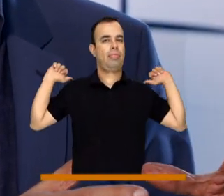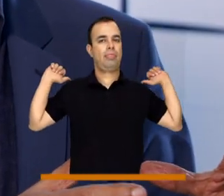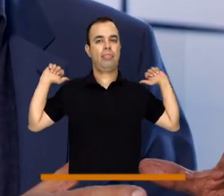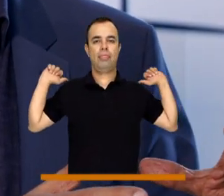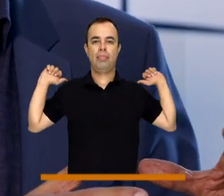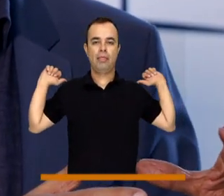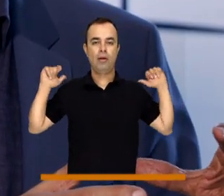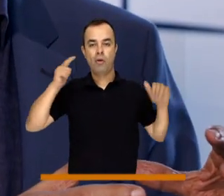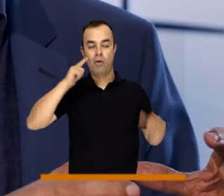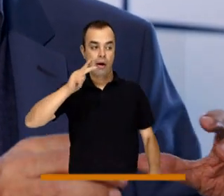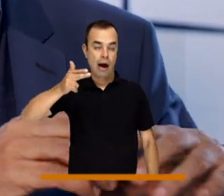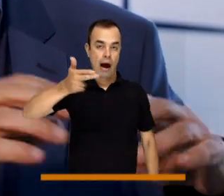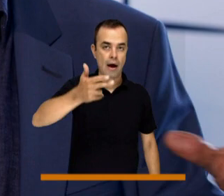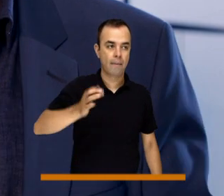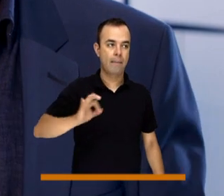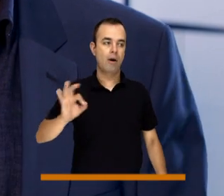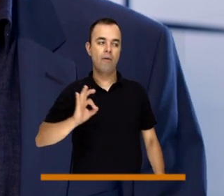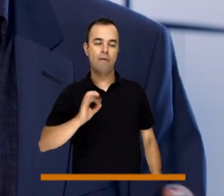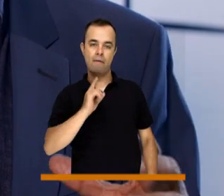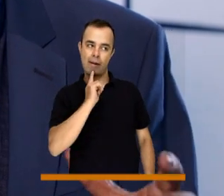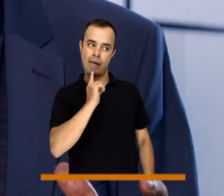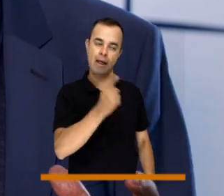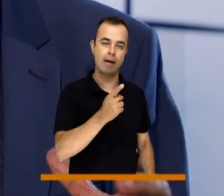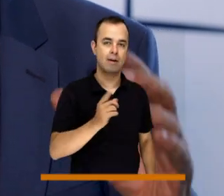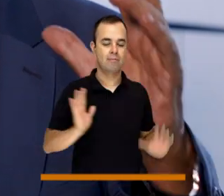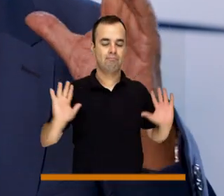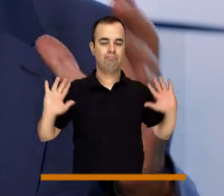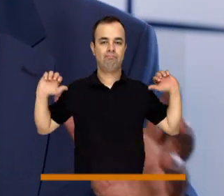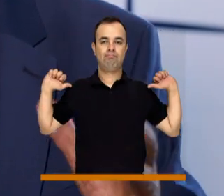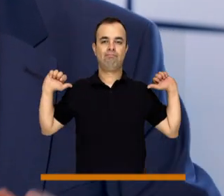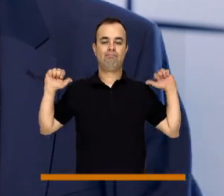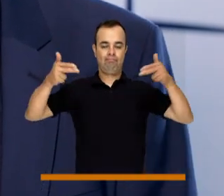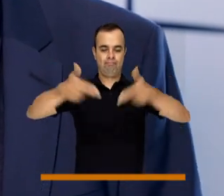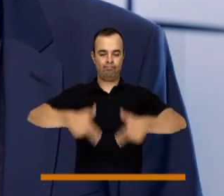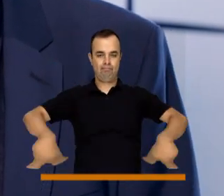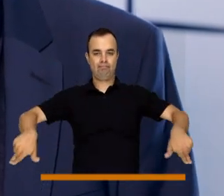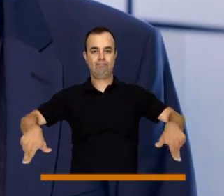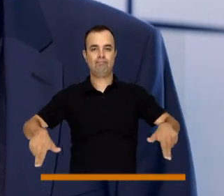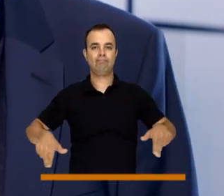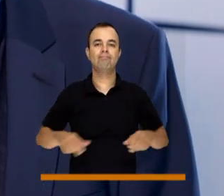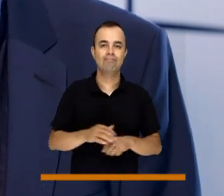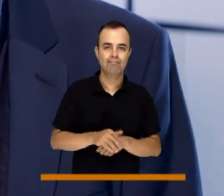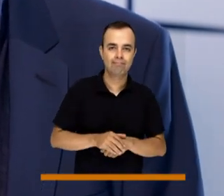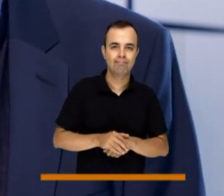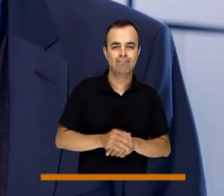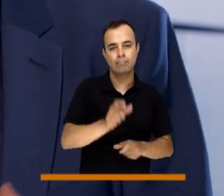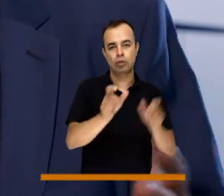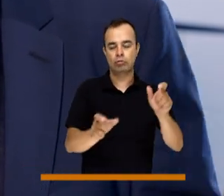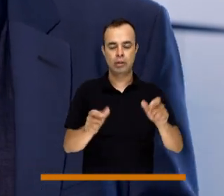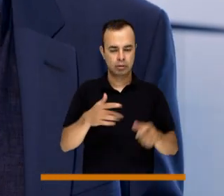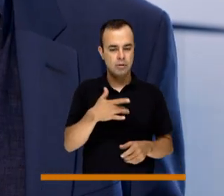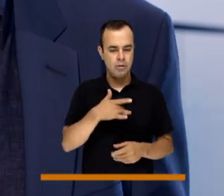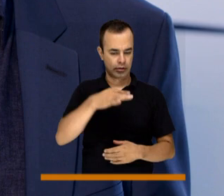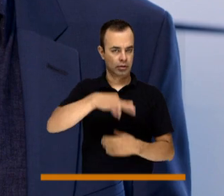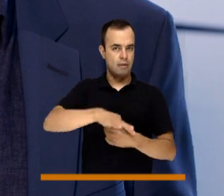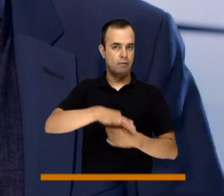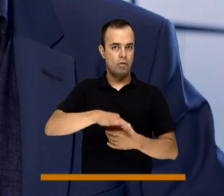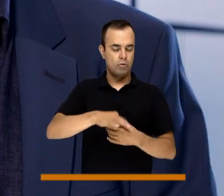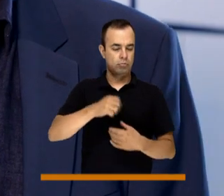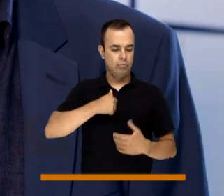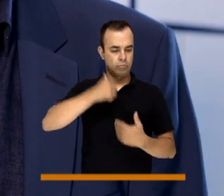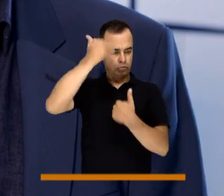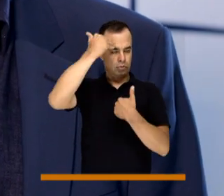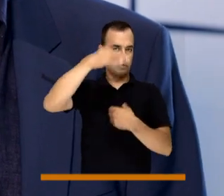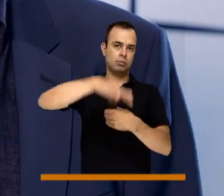indebidas para el voto, ni con armas ni sin armas, cero presión indebida para el voto. Libertad a la hora